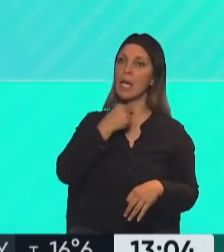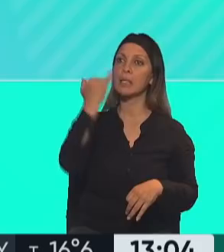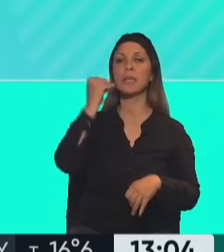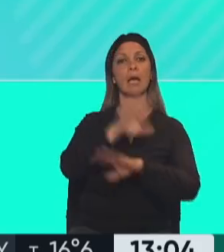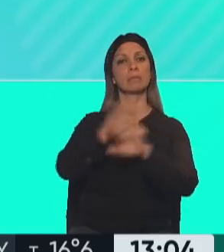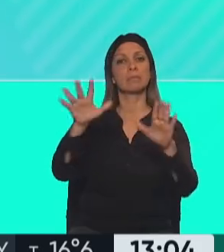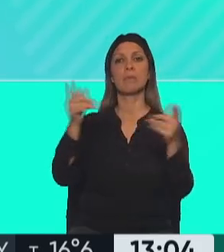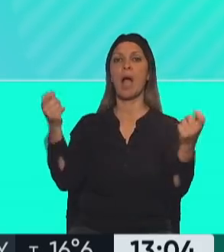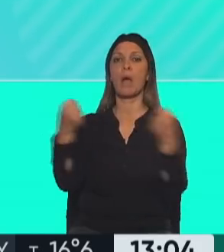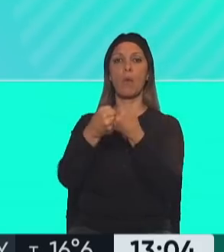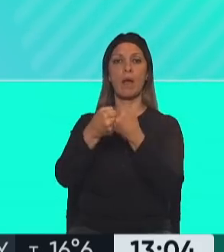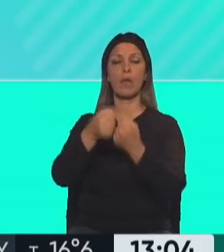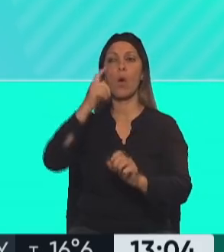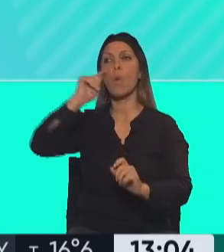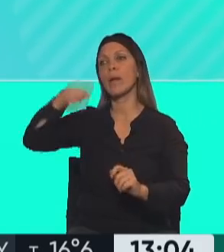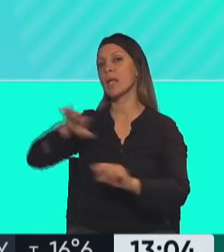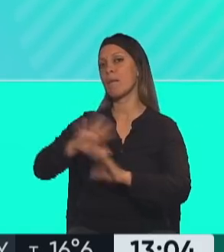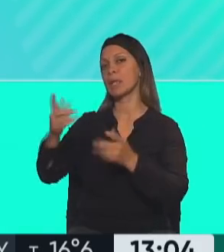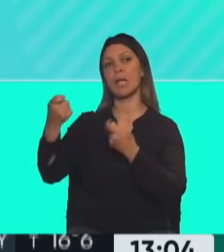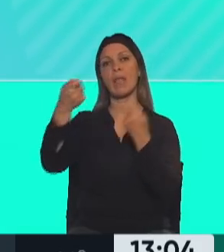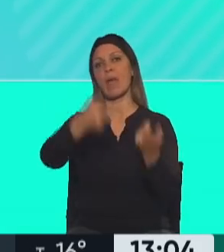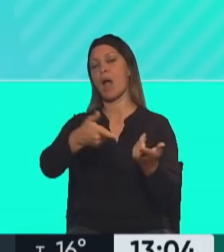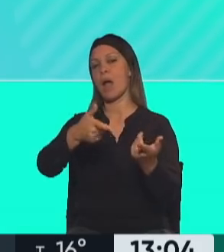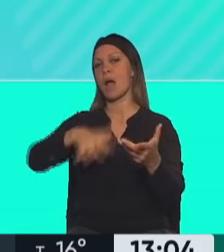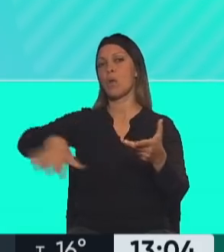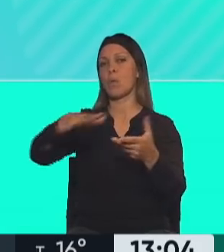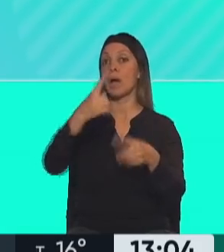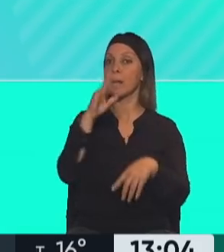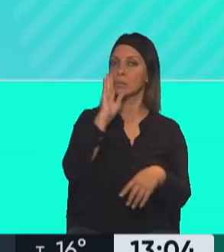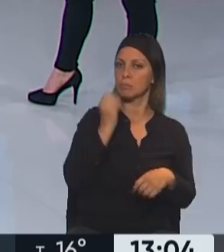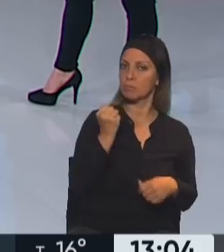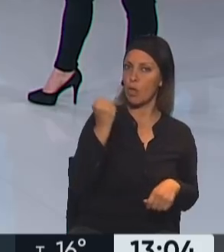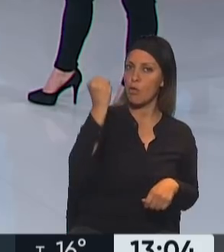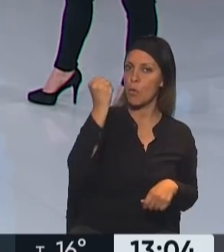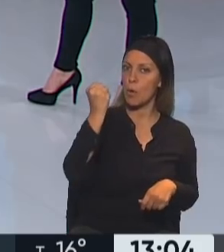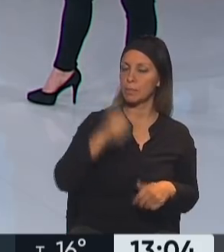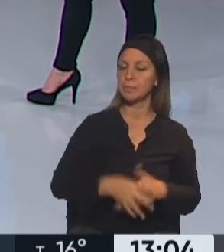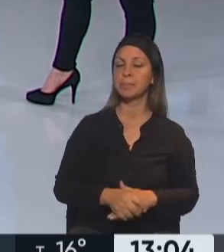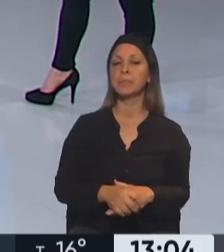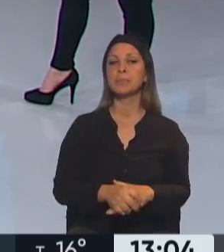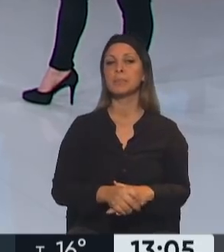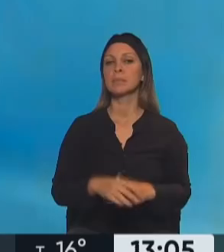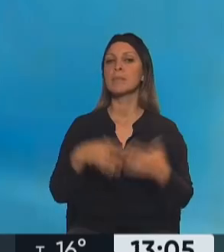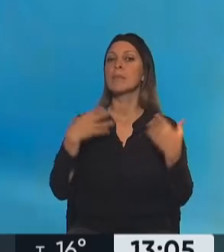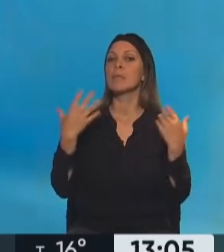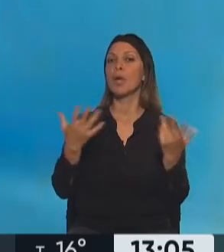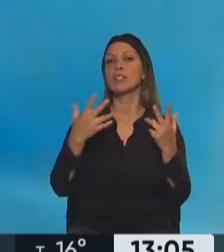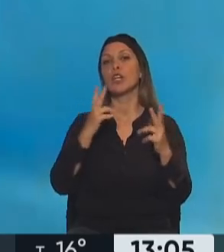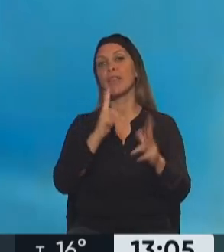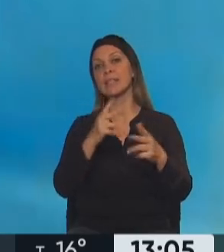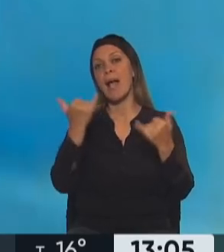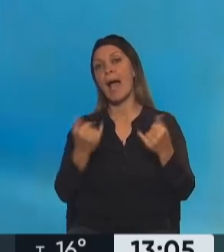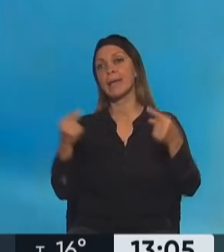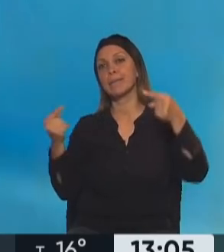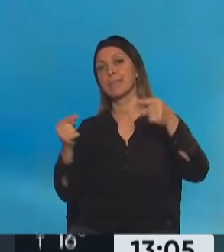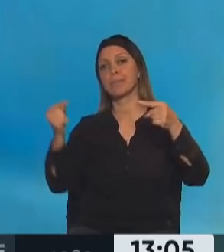que Ucrania ceda parte del territorio, algo que Estados Unidos no quiere hacer. Por eso se habla de que hay